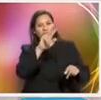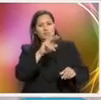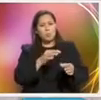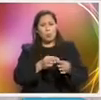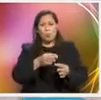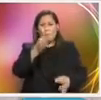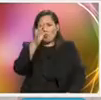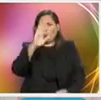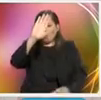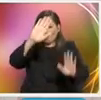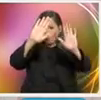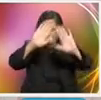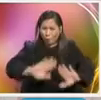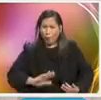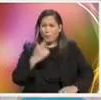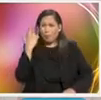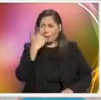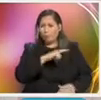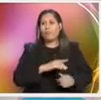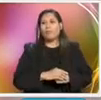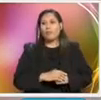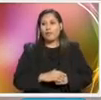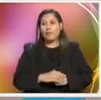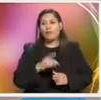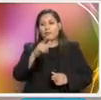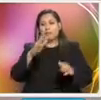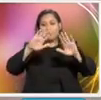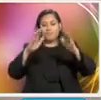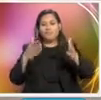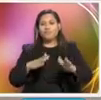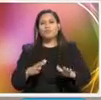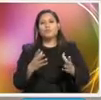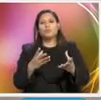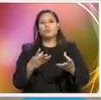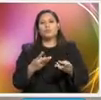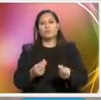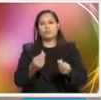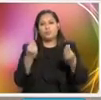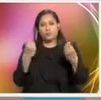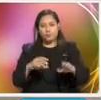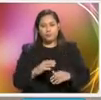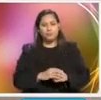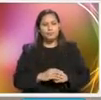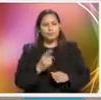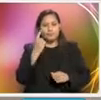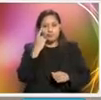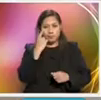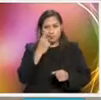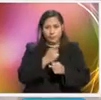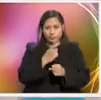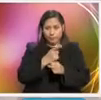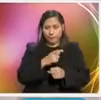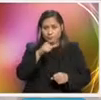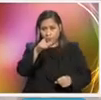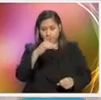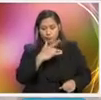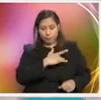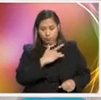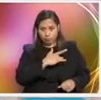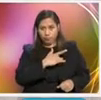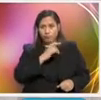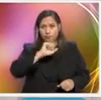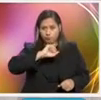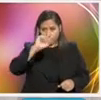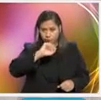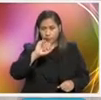Ya se te fue todo, ¿no? Ya perdiste tus hermosas curvas. Bueno, significa que hiciste puro cardio o